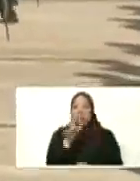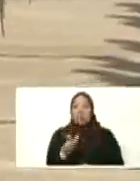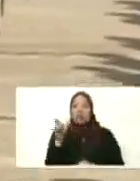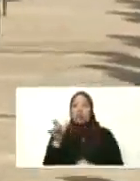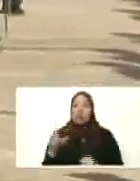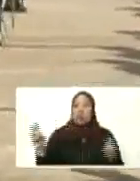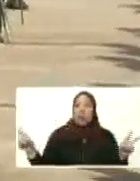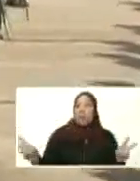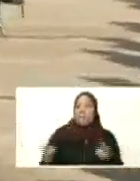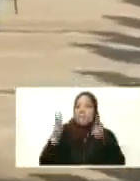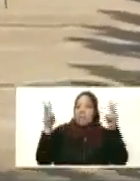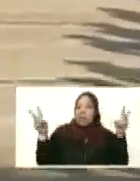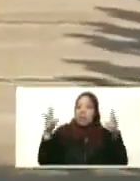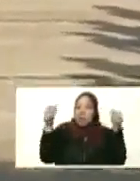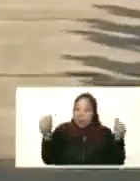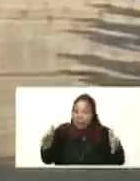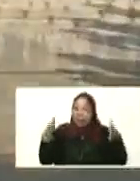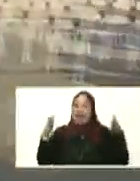vencedoras.